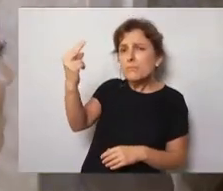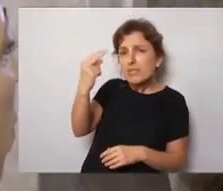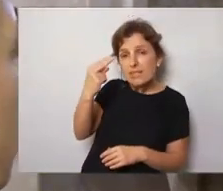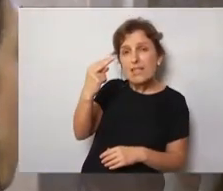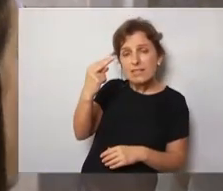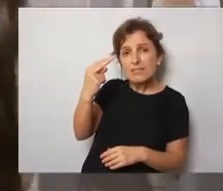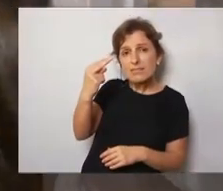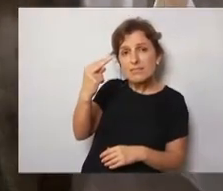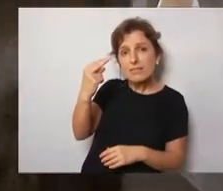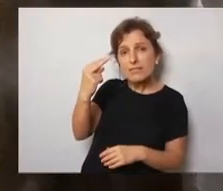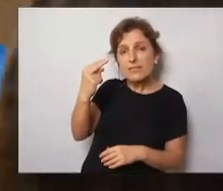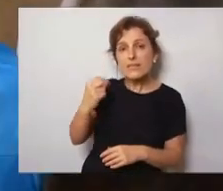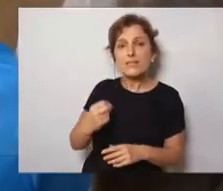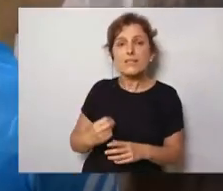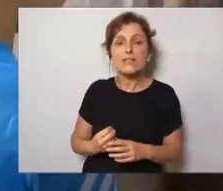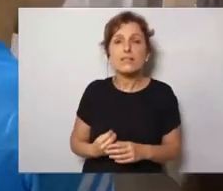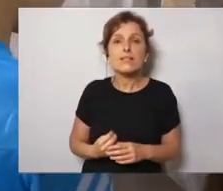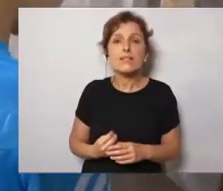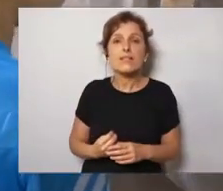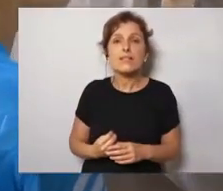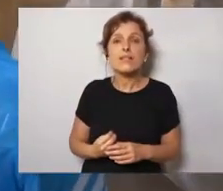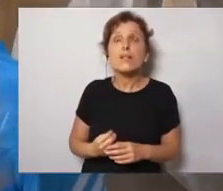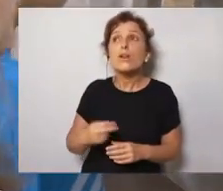recibo corazones